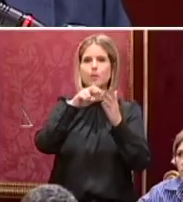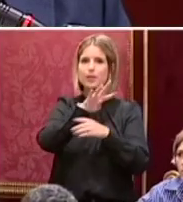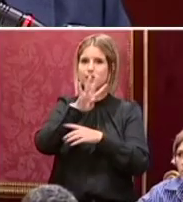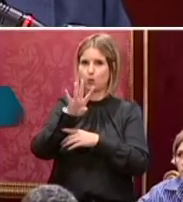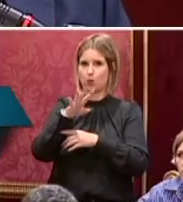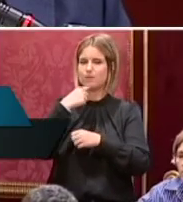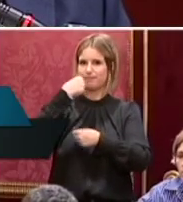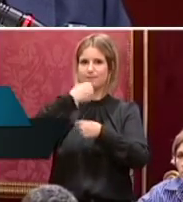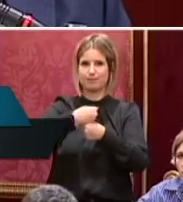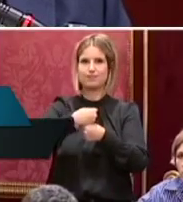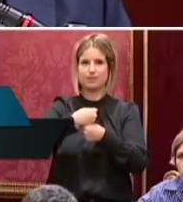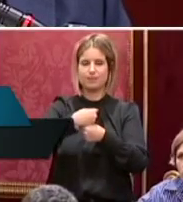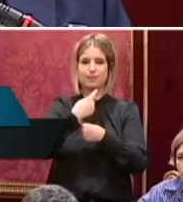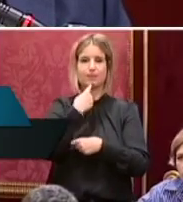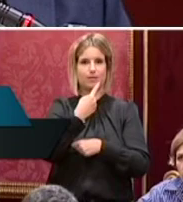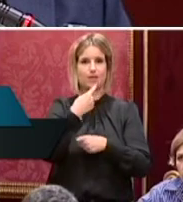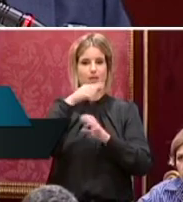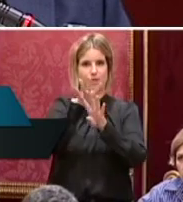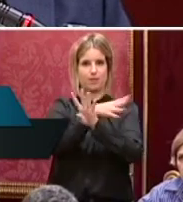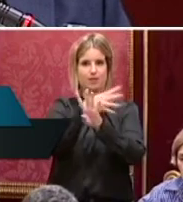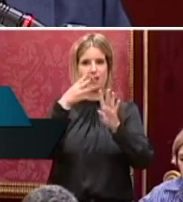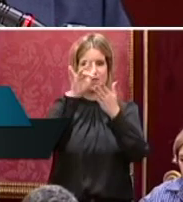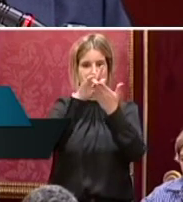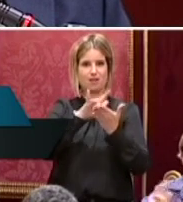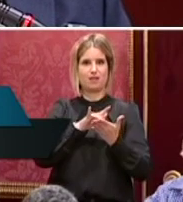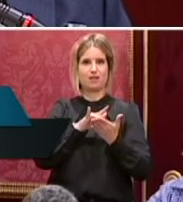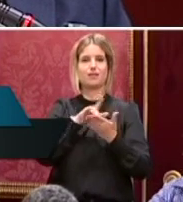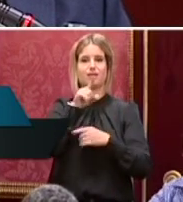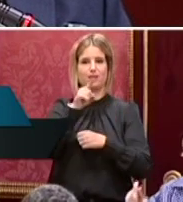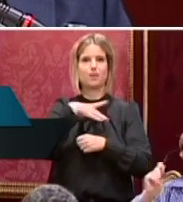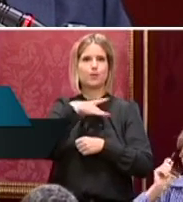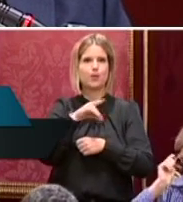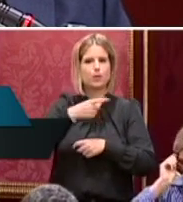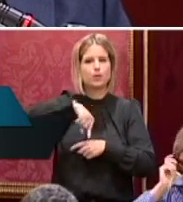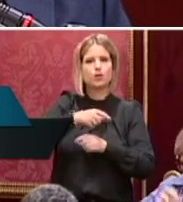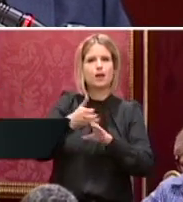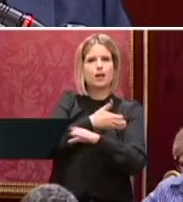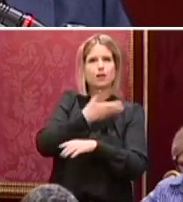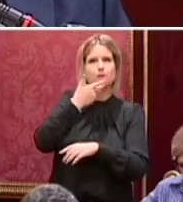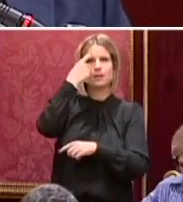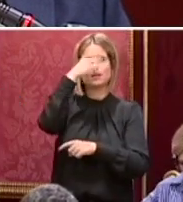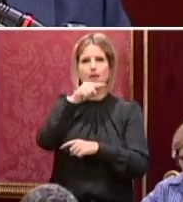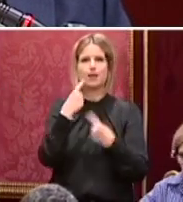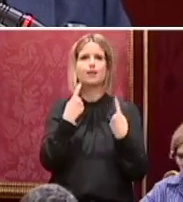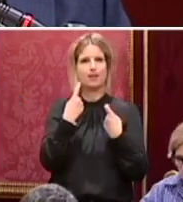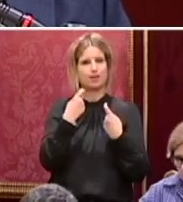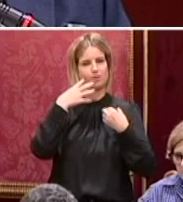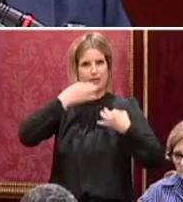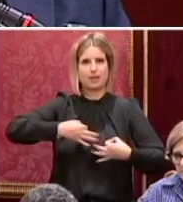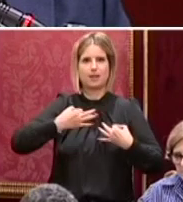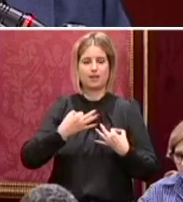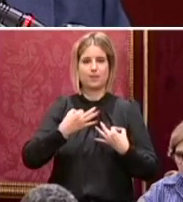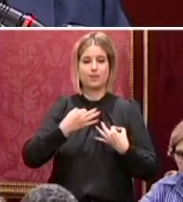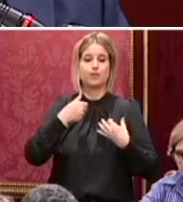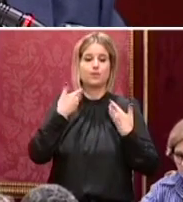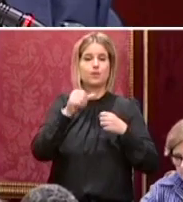como nos marca el cronograma del plan, bueno, que nos permita conocer las necesidades reales, ¿no? Y